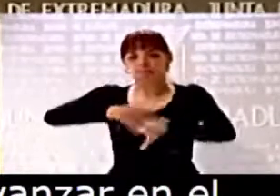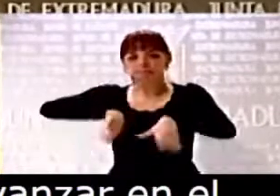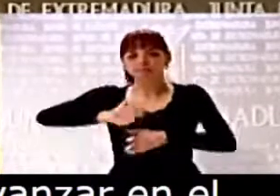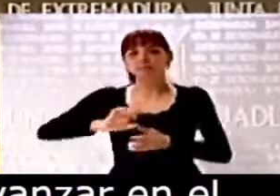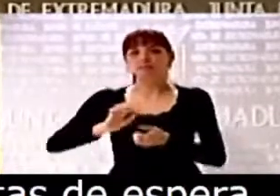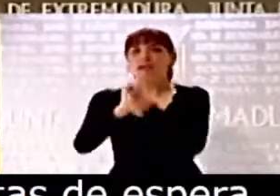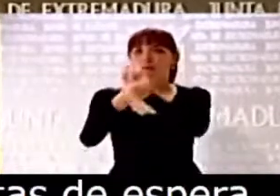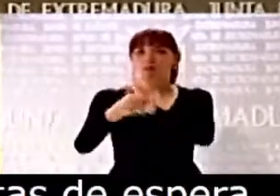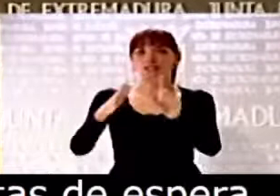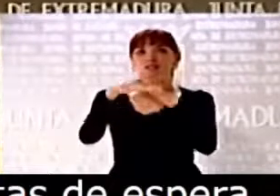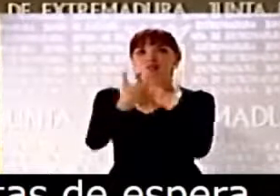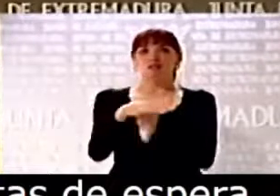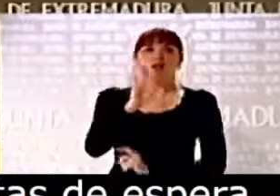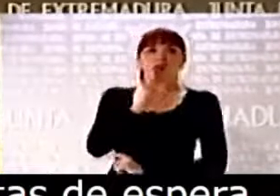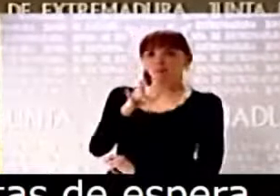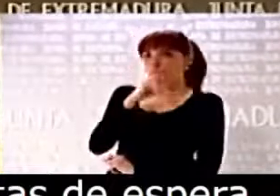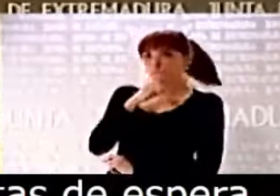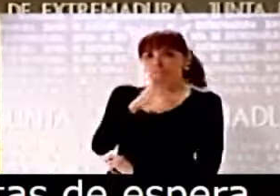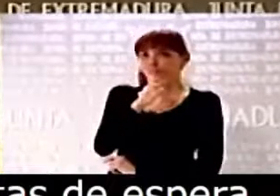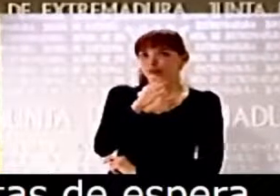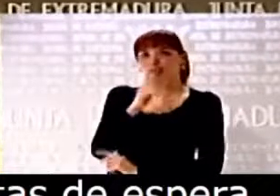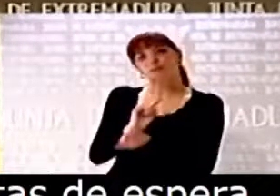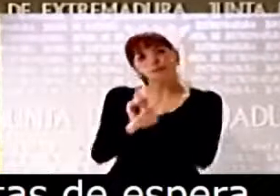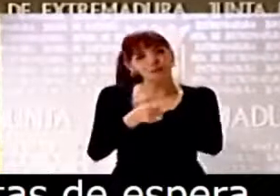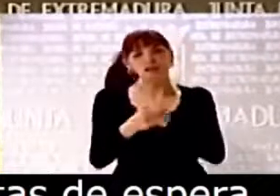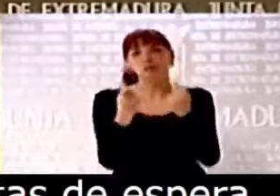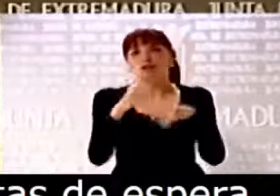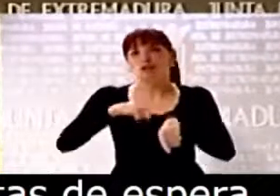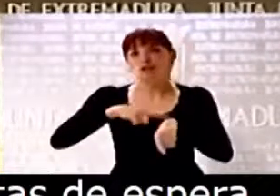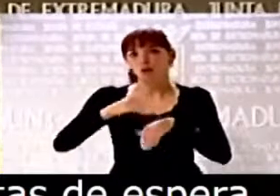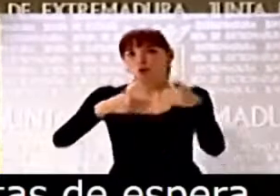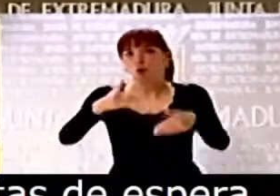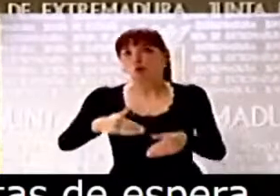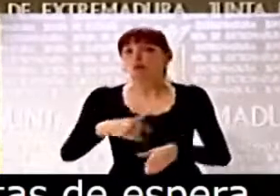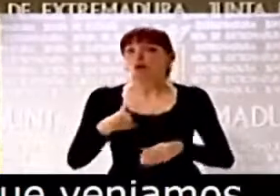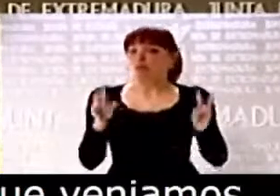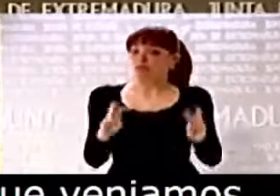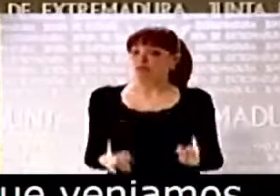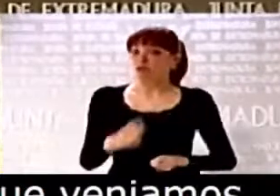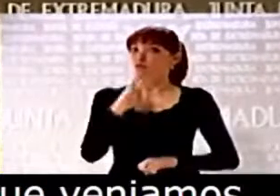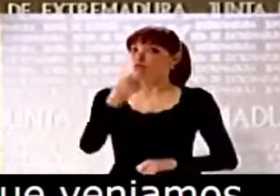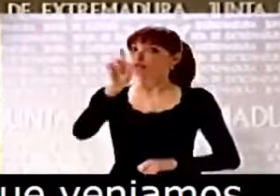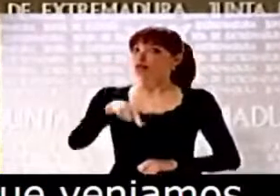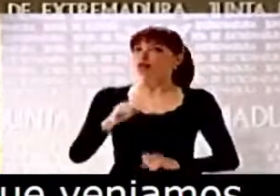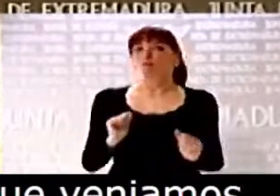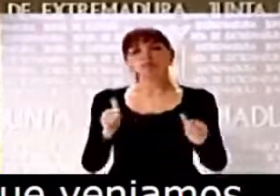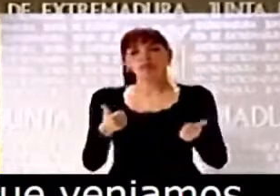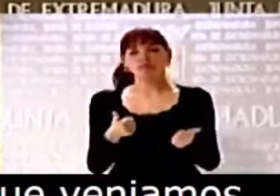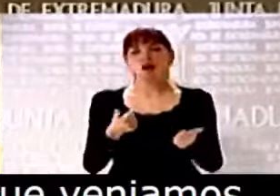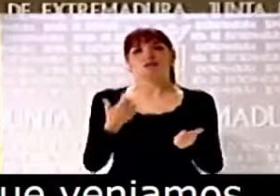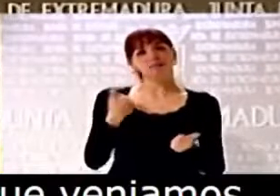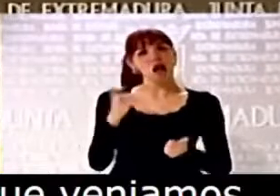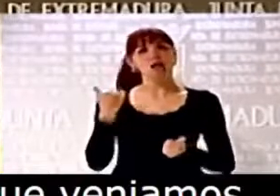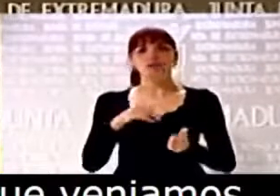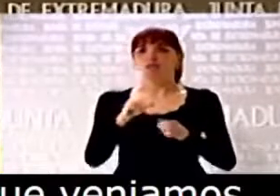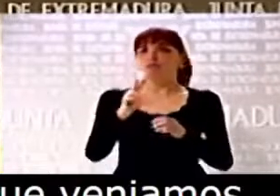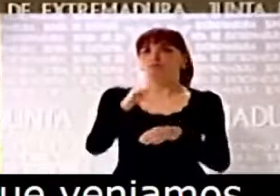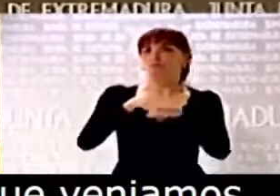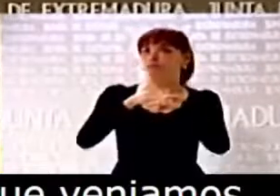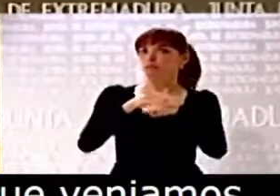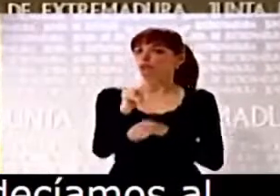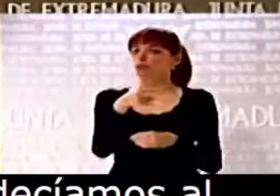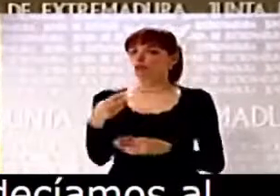de la que veníamos, que era muy mala, lleva tiempo, pero como decía al principio también, estamos empezando a ver los primeros brotes verdes.